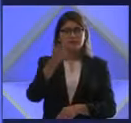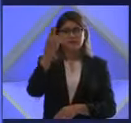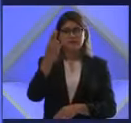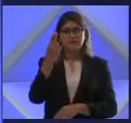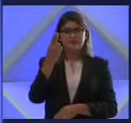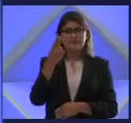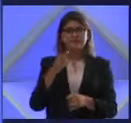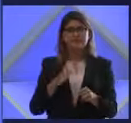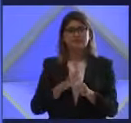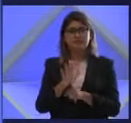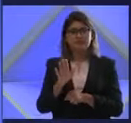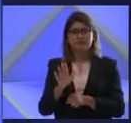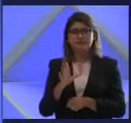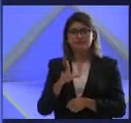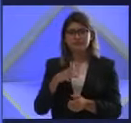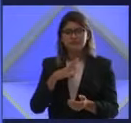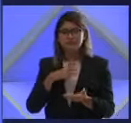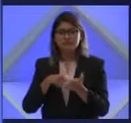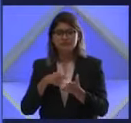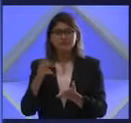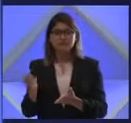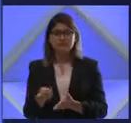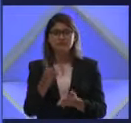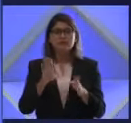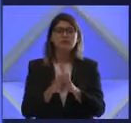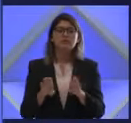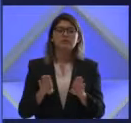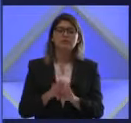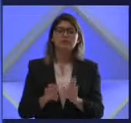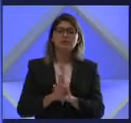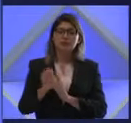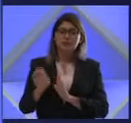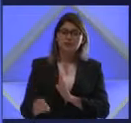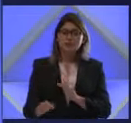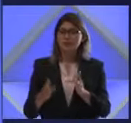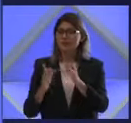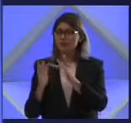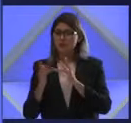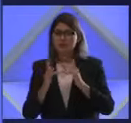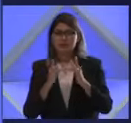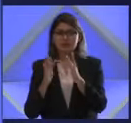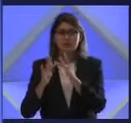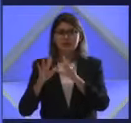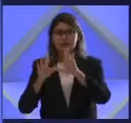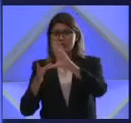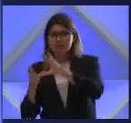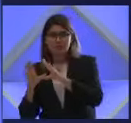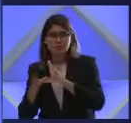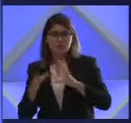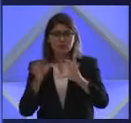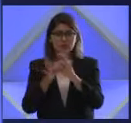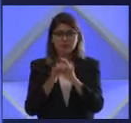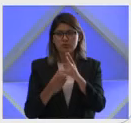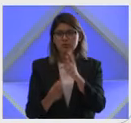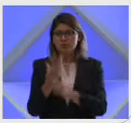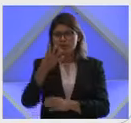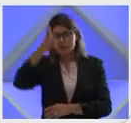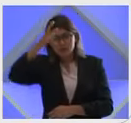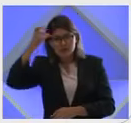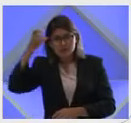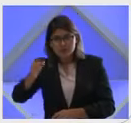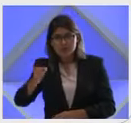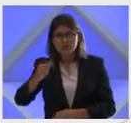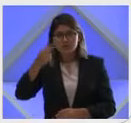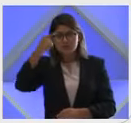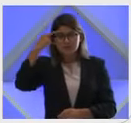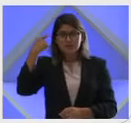lanzó una pregunta y es si los actuales cursos de comunicaciones por satélite están alineados con los nuevos conceptos de emisiones que